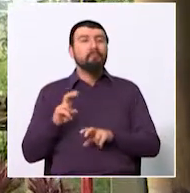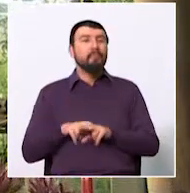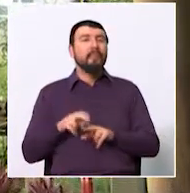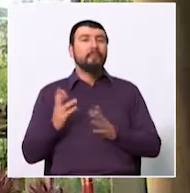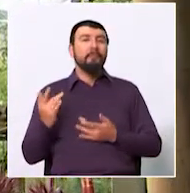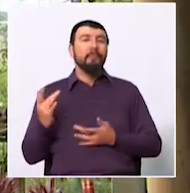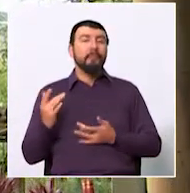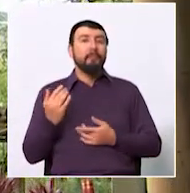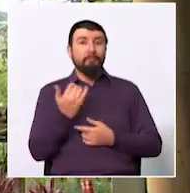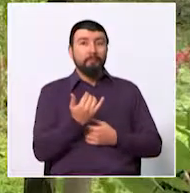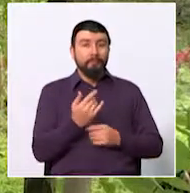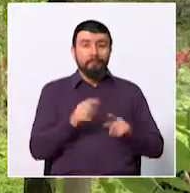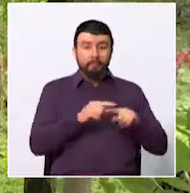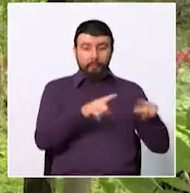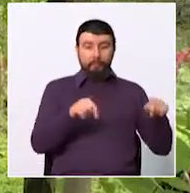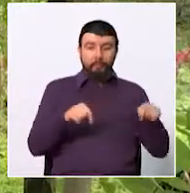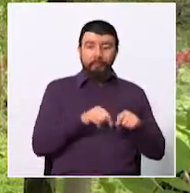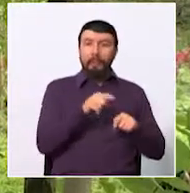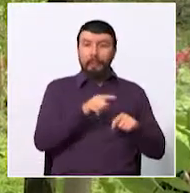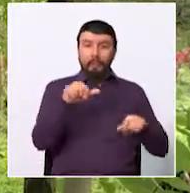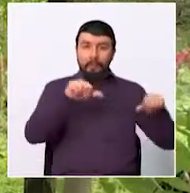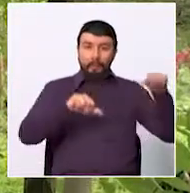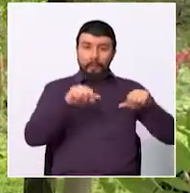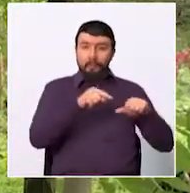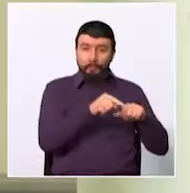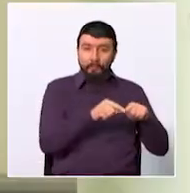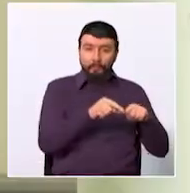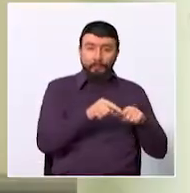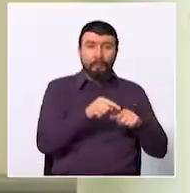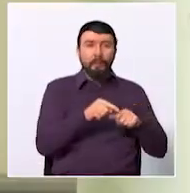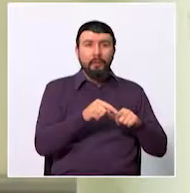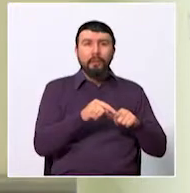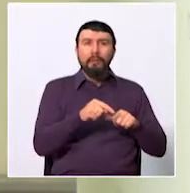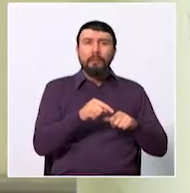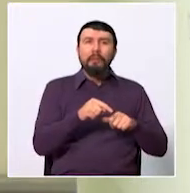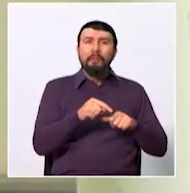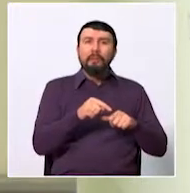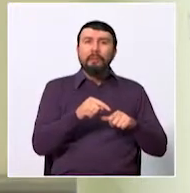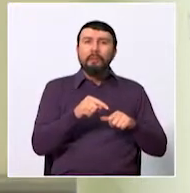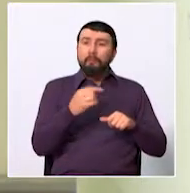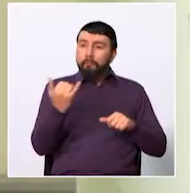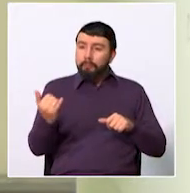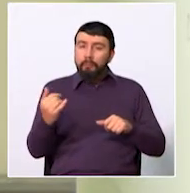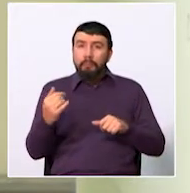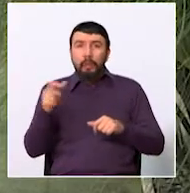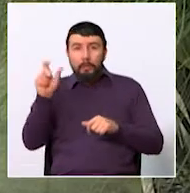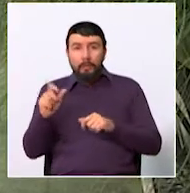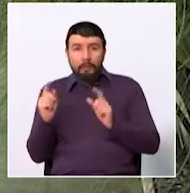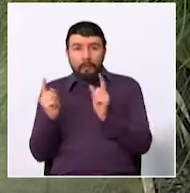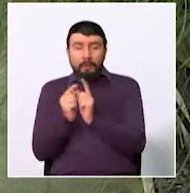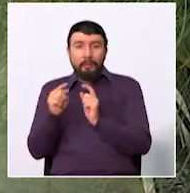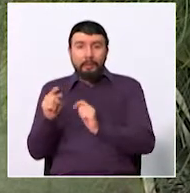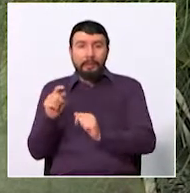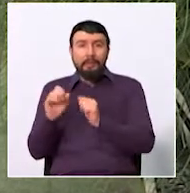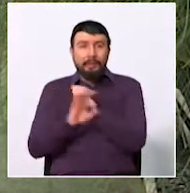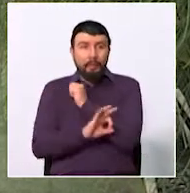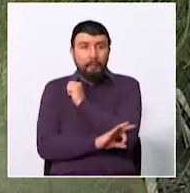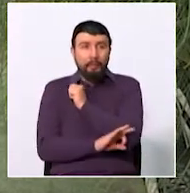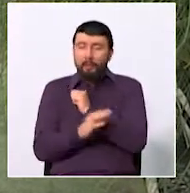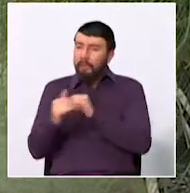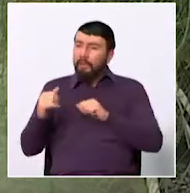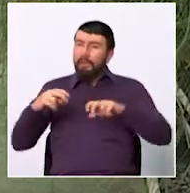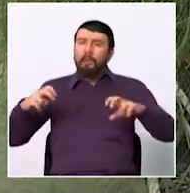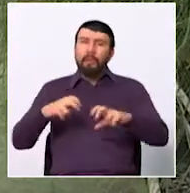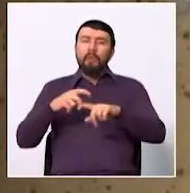este es el laboratorio clínico el estéreo aquí en este sitio atiende el psicoterapeuta por ejemplo en el campo